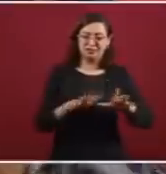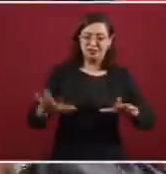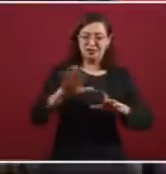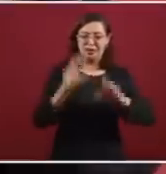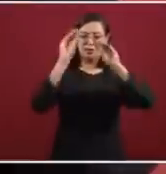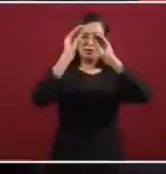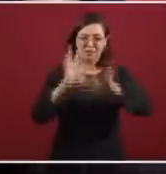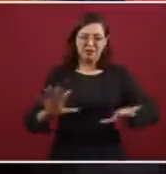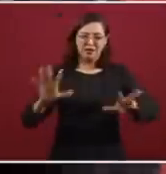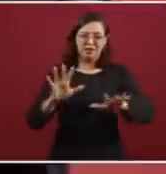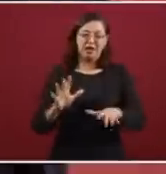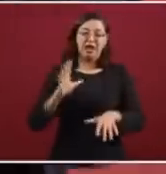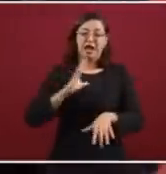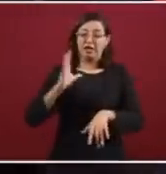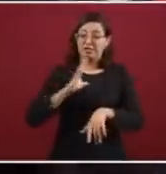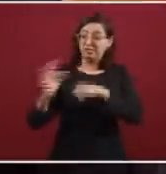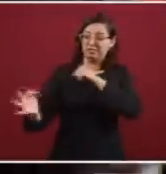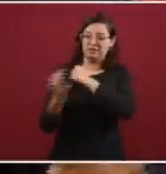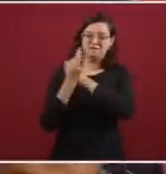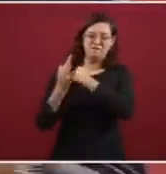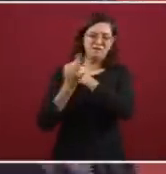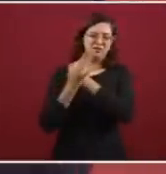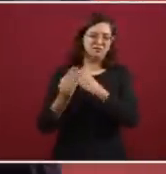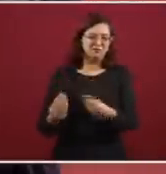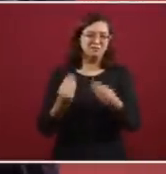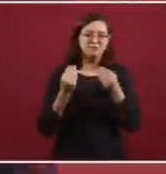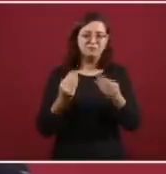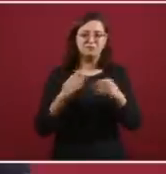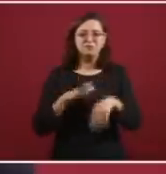defensa en las redes sociales porque la gente